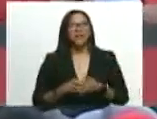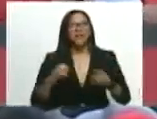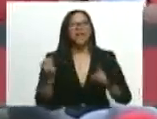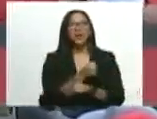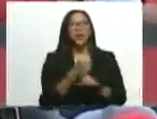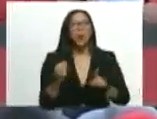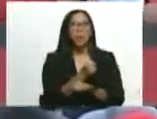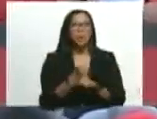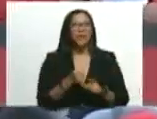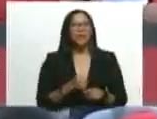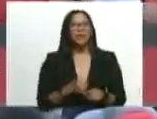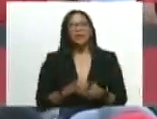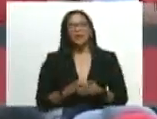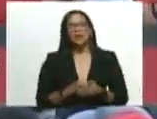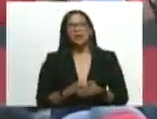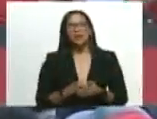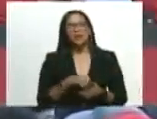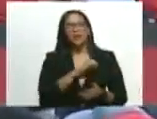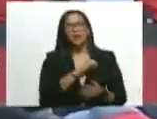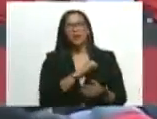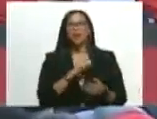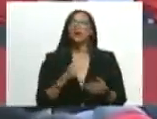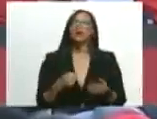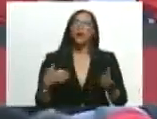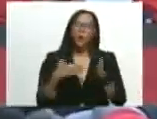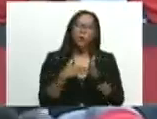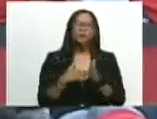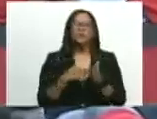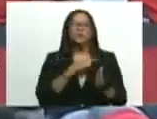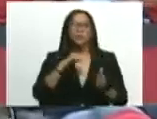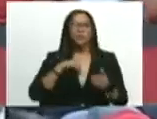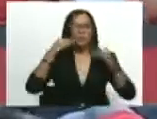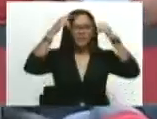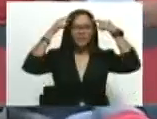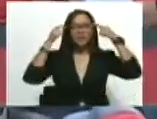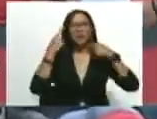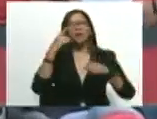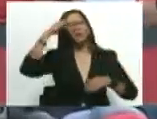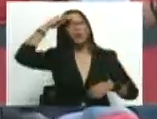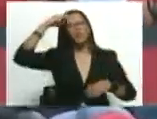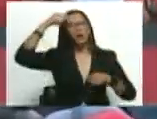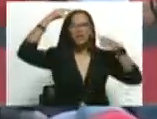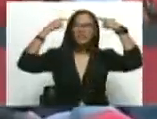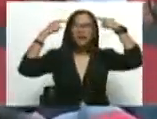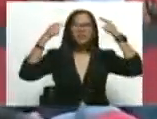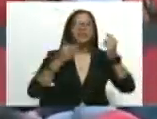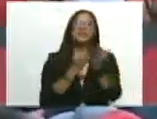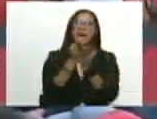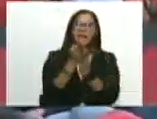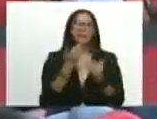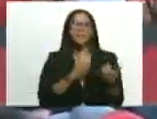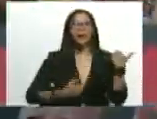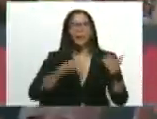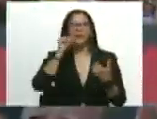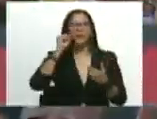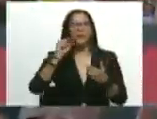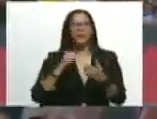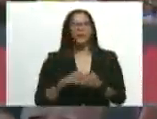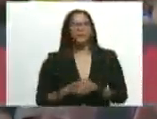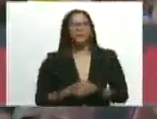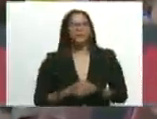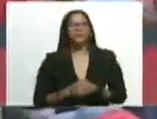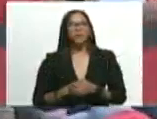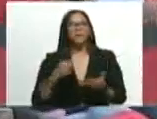cobarde contra nuestro comandante Hugo Chávez Ahí está un soldado de Chávez Leal al presidente Nicolás Maduro